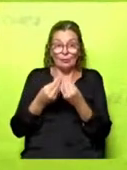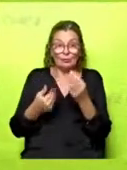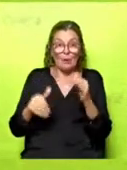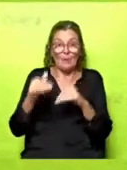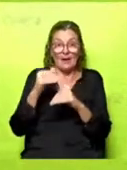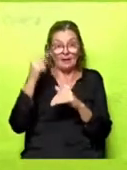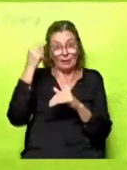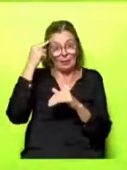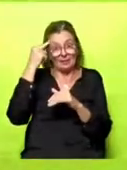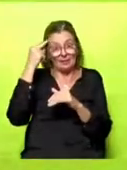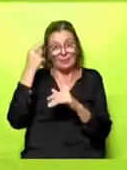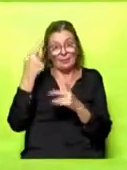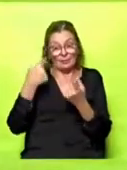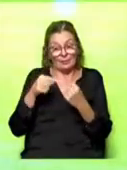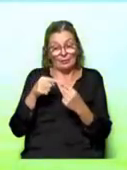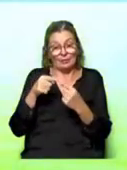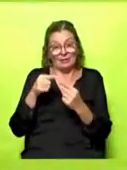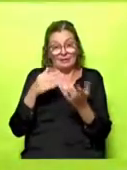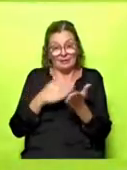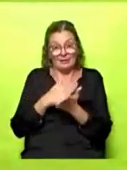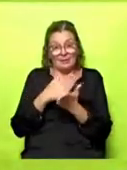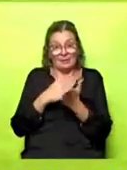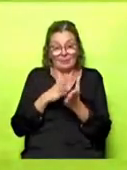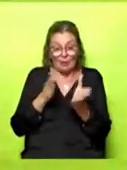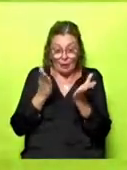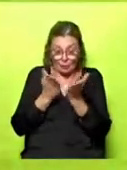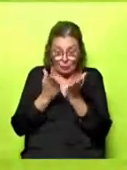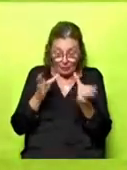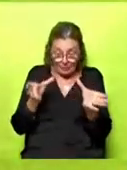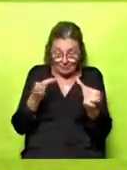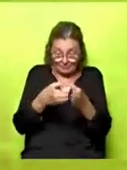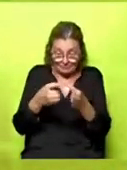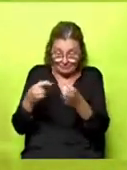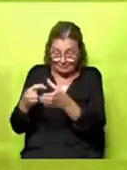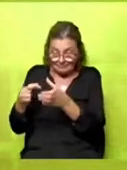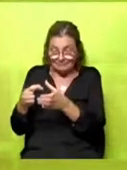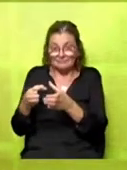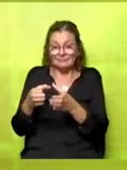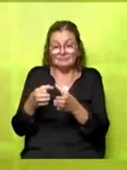que pensamos, ¿no? Porque siempre se estudia por